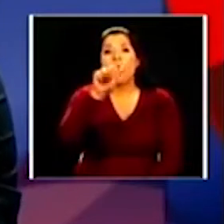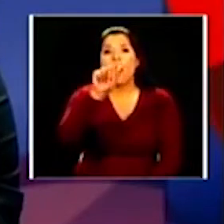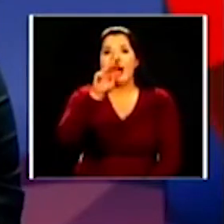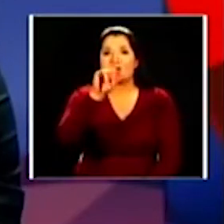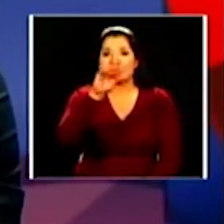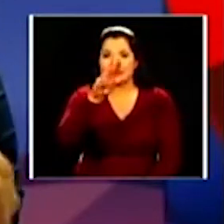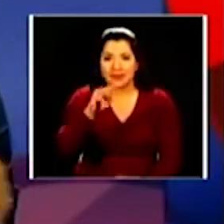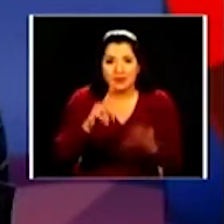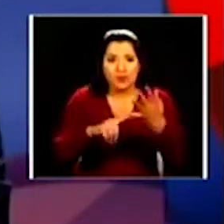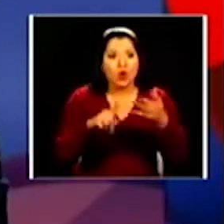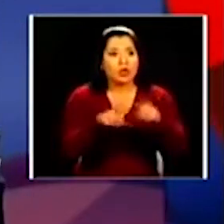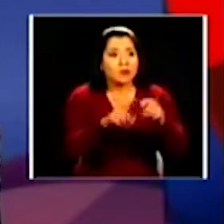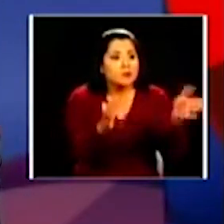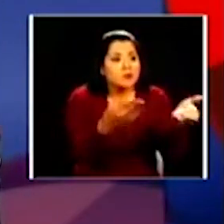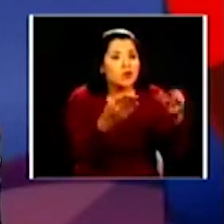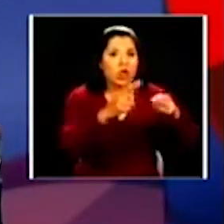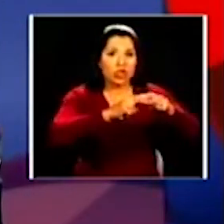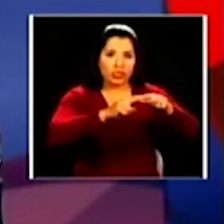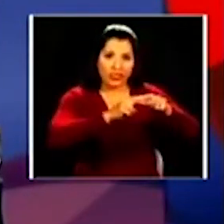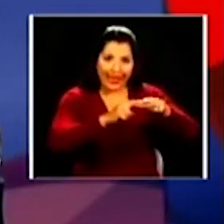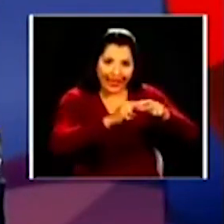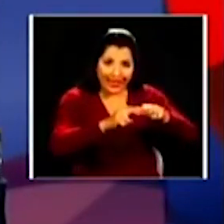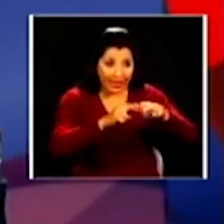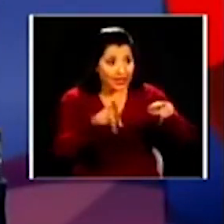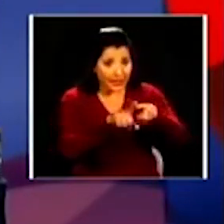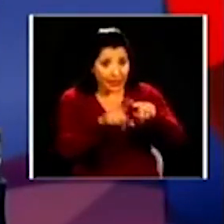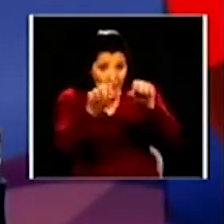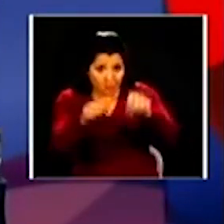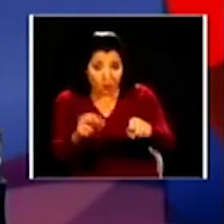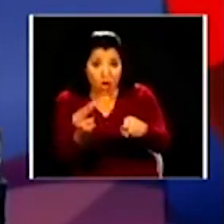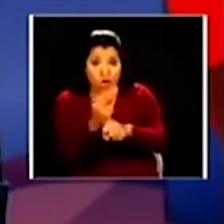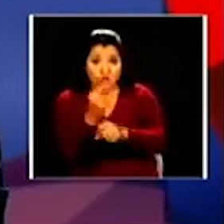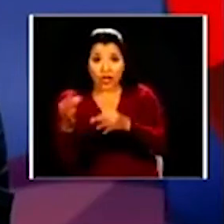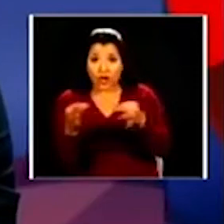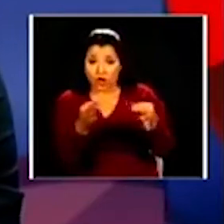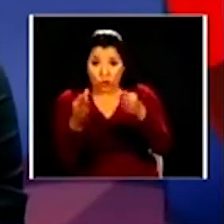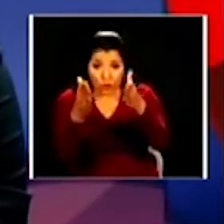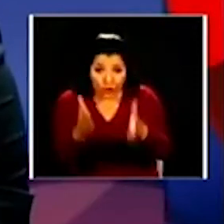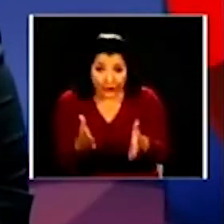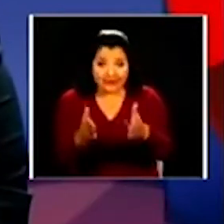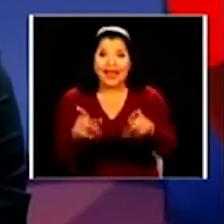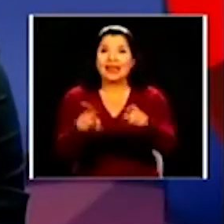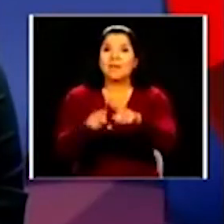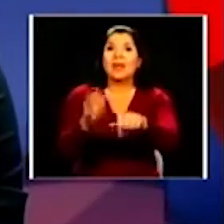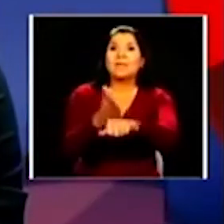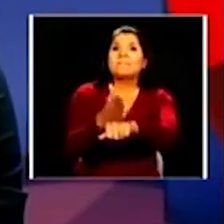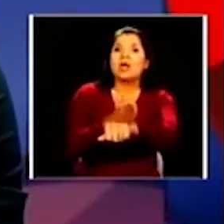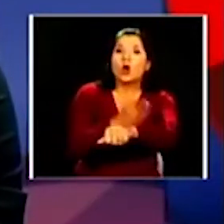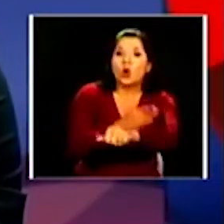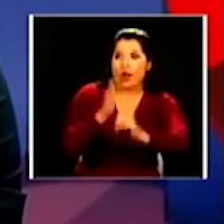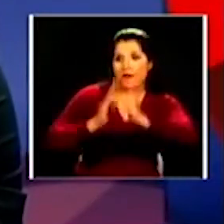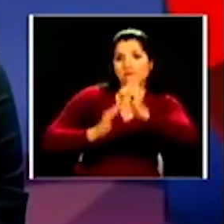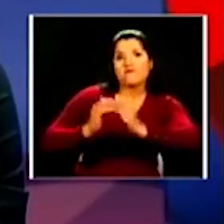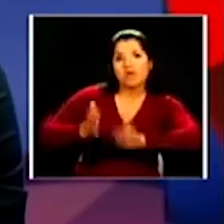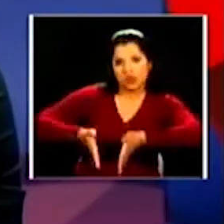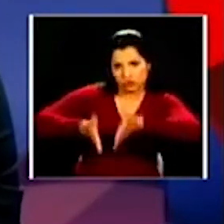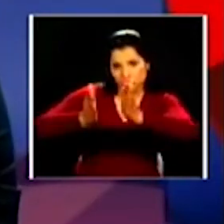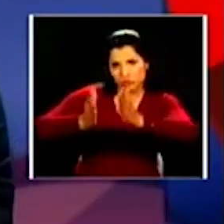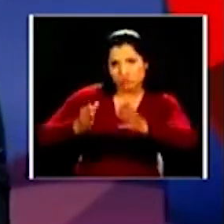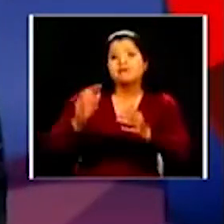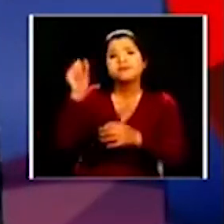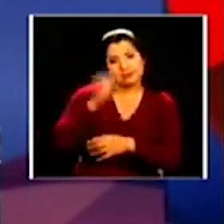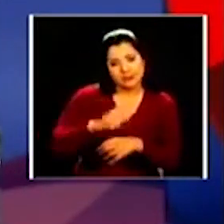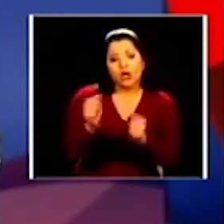también tenga un pasaje turístico en esa opción de tren, mejorar la parte de la infraestructura, en efecto, con la Ruta 32, la